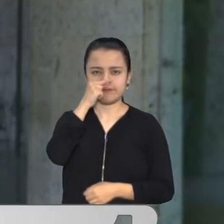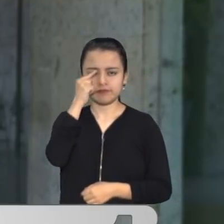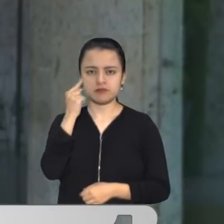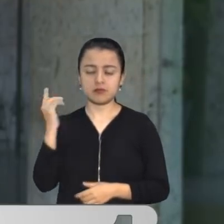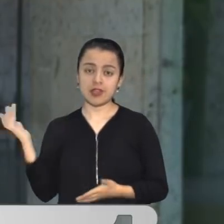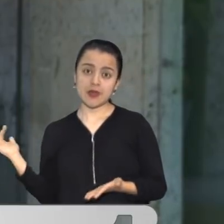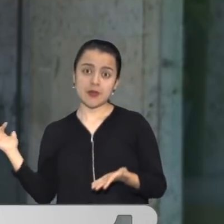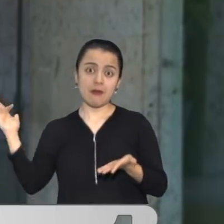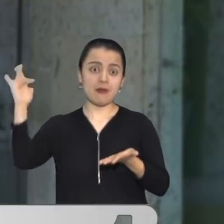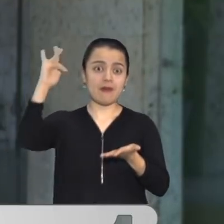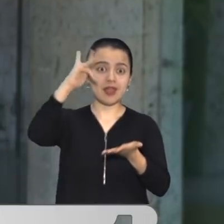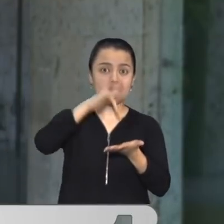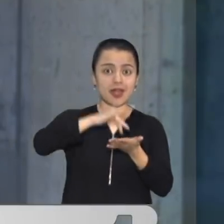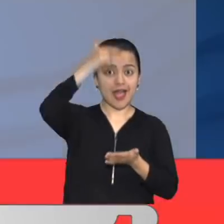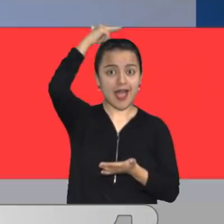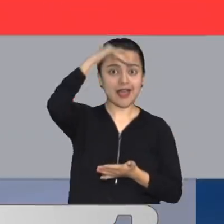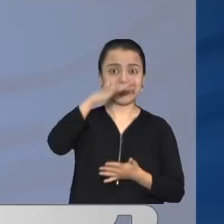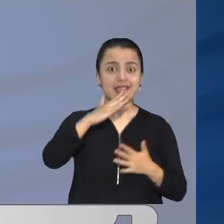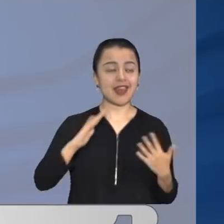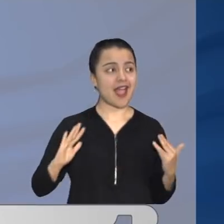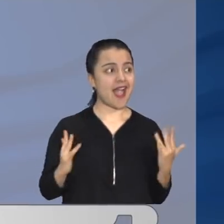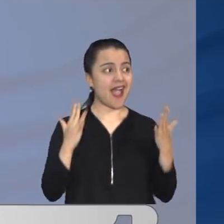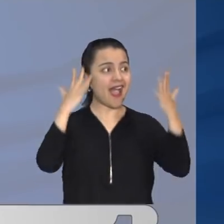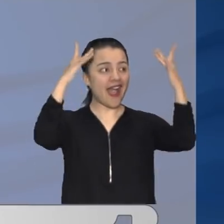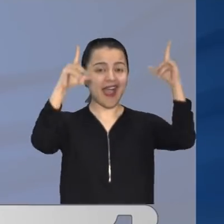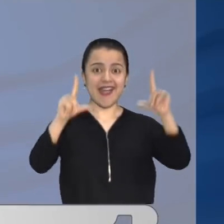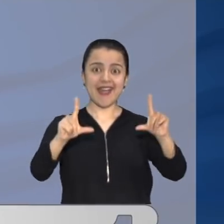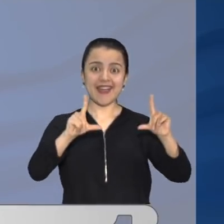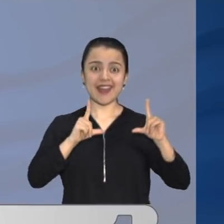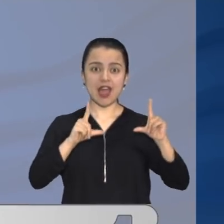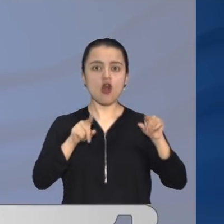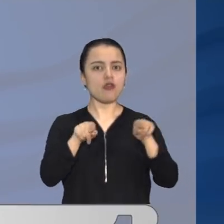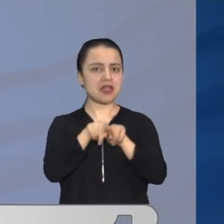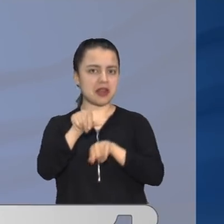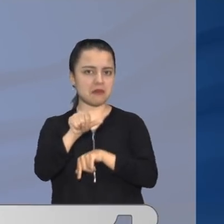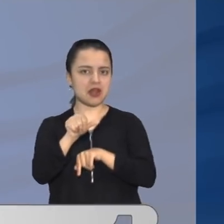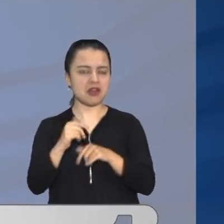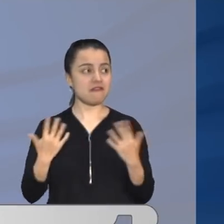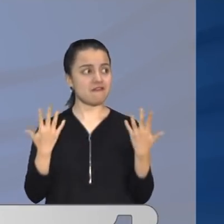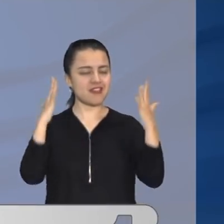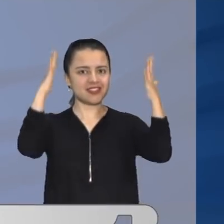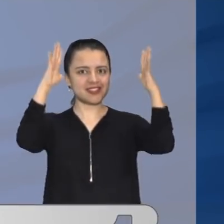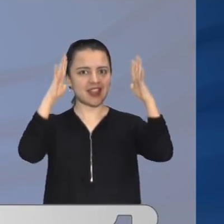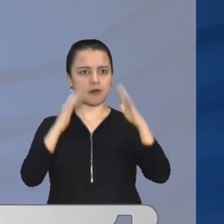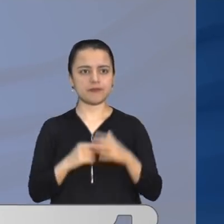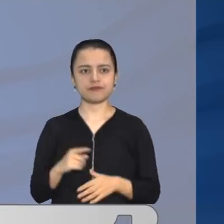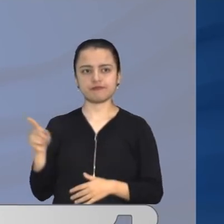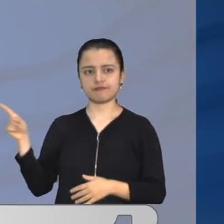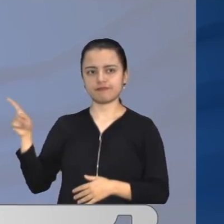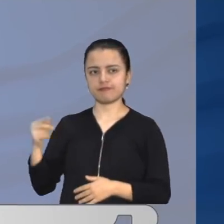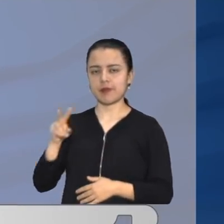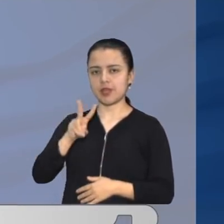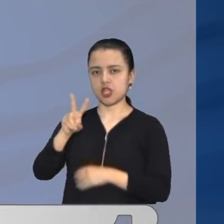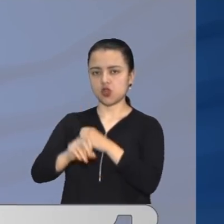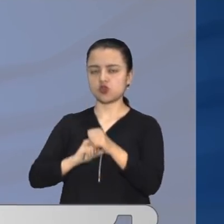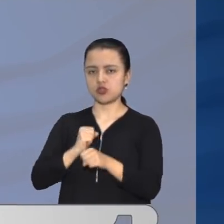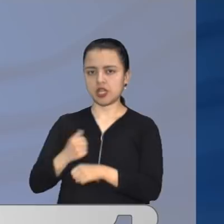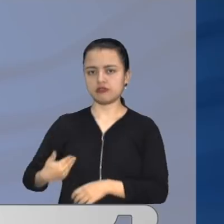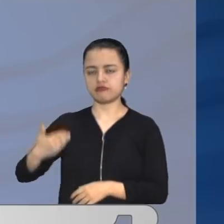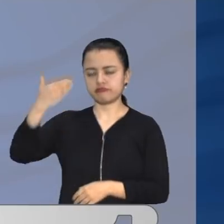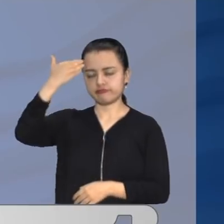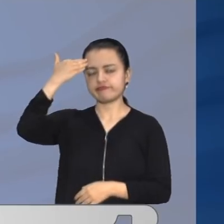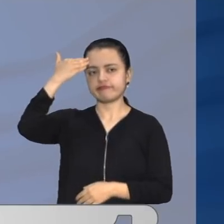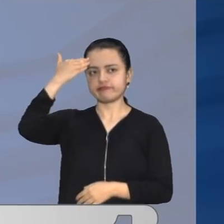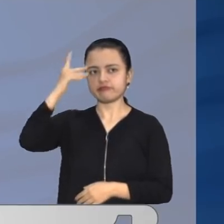la graduación de su hermana. Como Alejandro Gutiérrez, fue identificado el joven de 22 años de edad, quien era estudiante de la